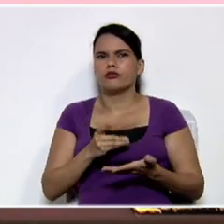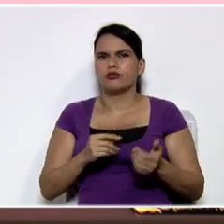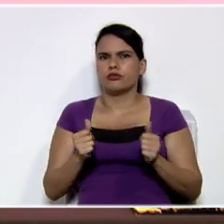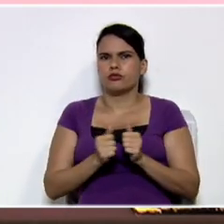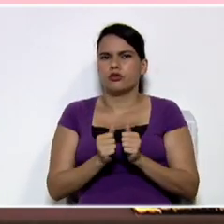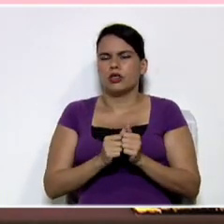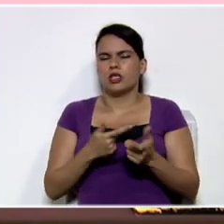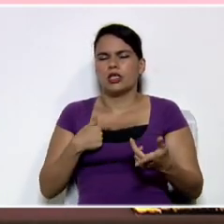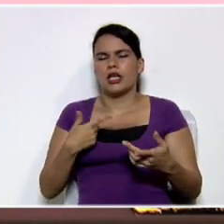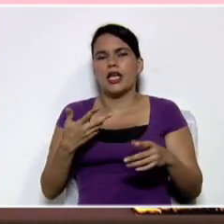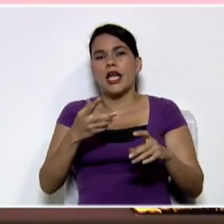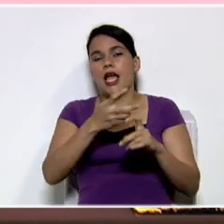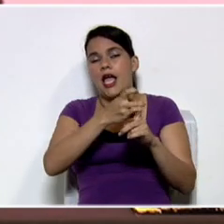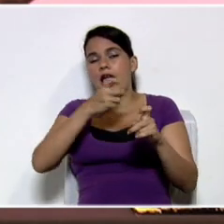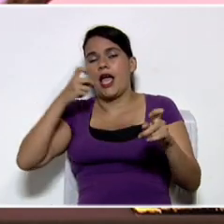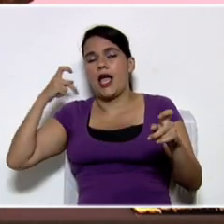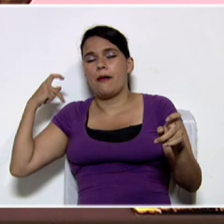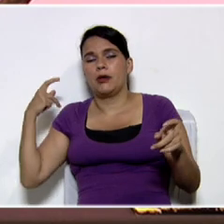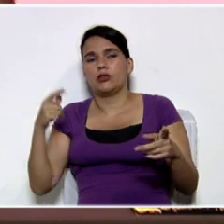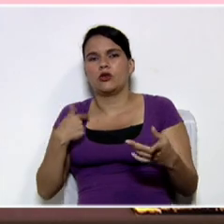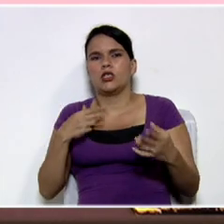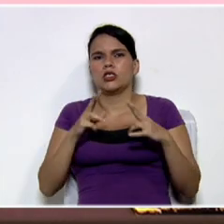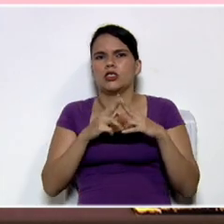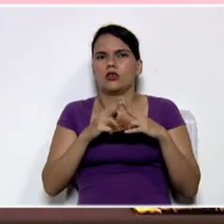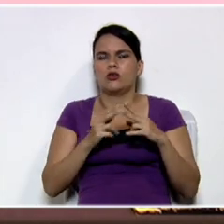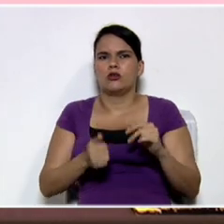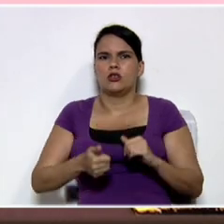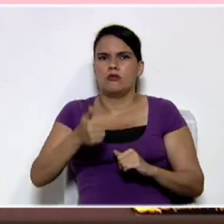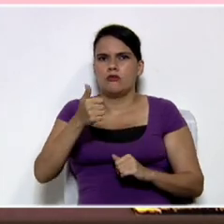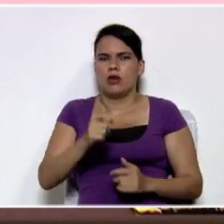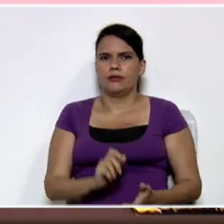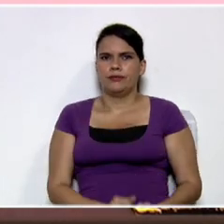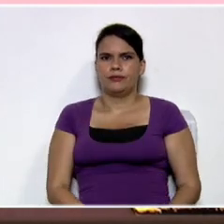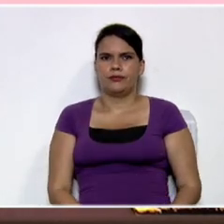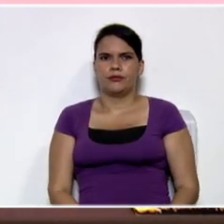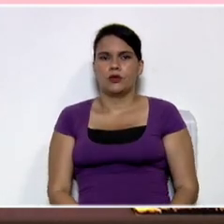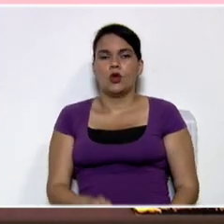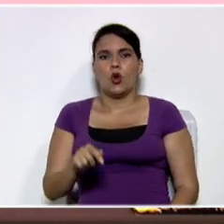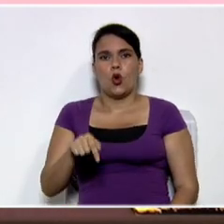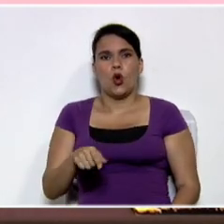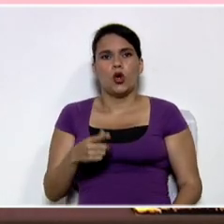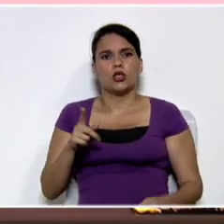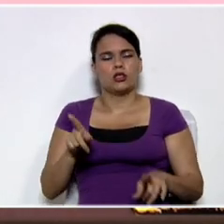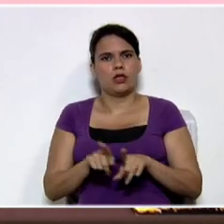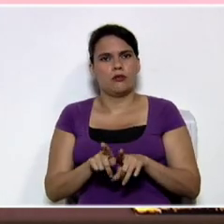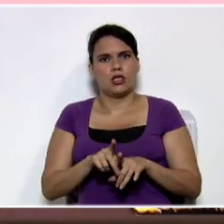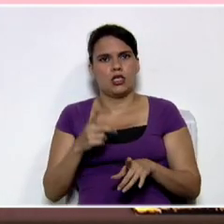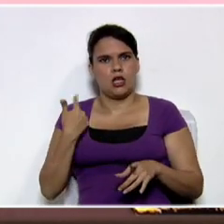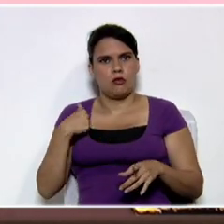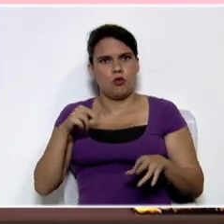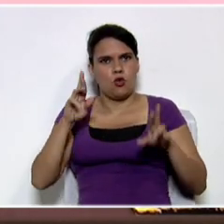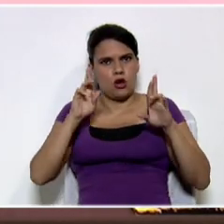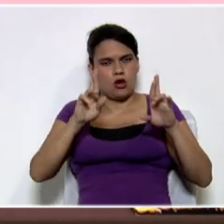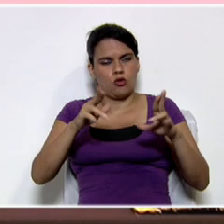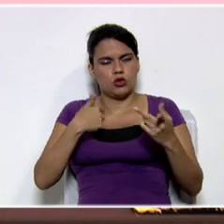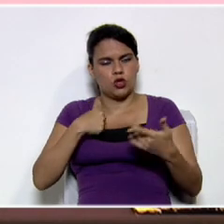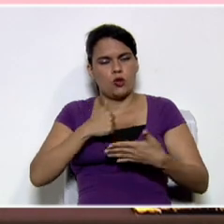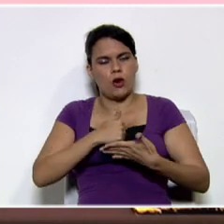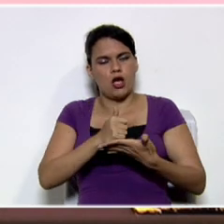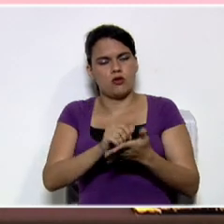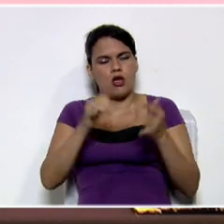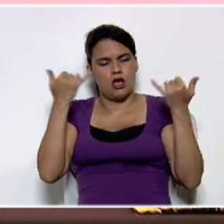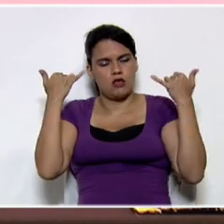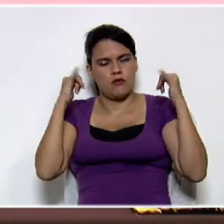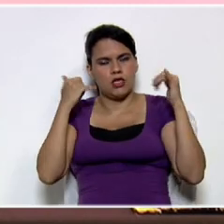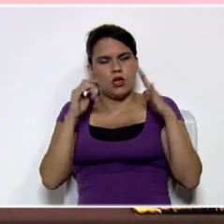en el estado Amazonas y que son más conocidos. En este caso, también tenemos un recurso que nos va a ayudar a divertirnos